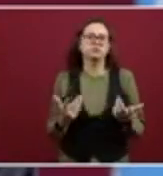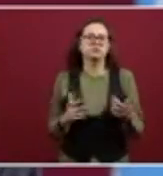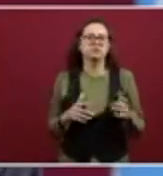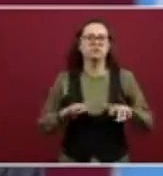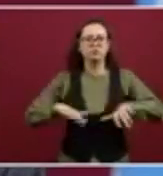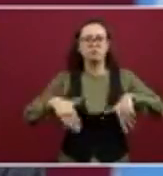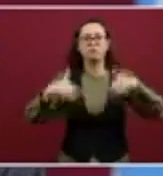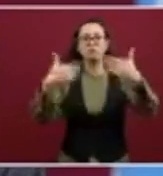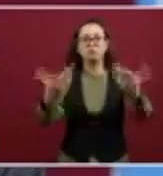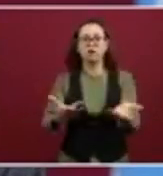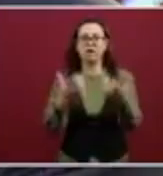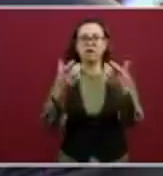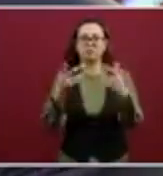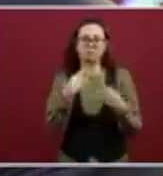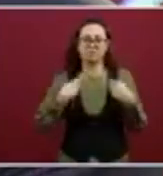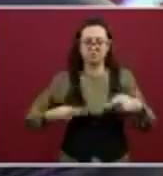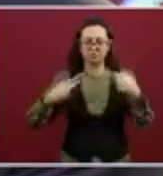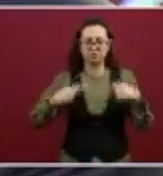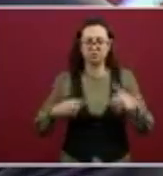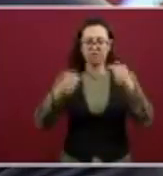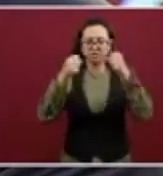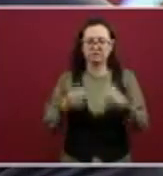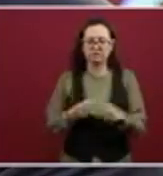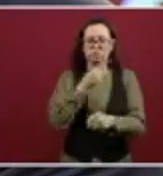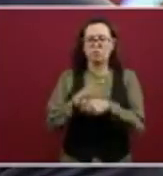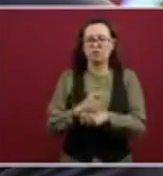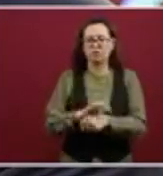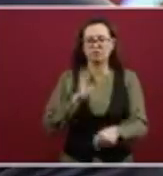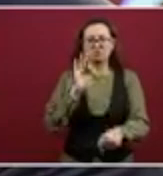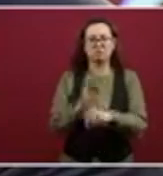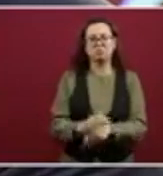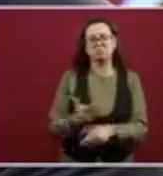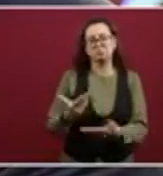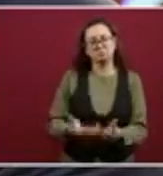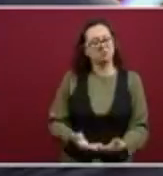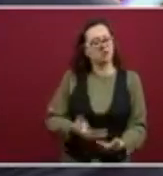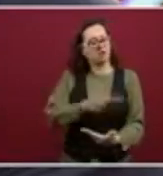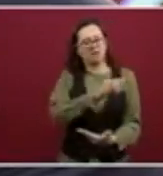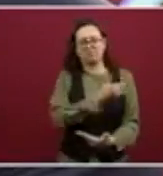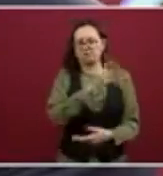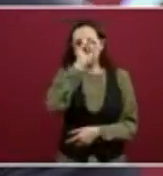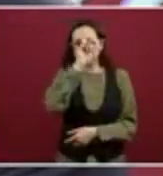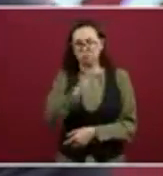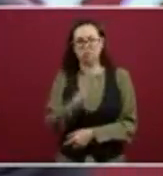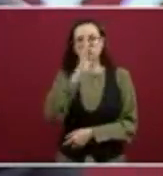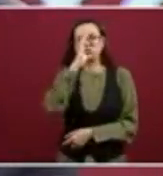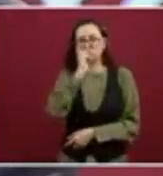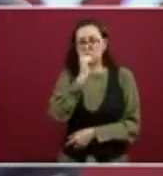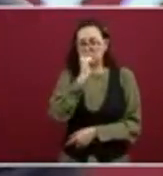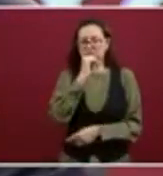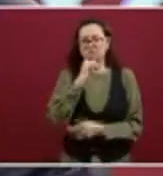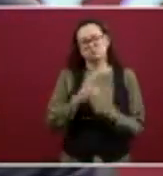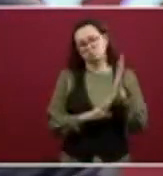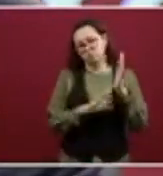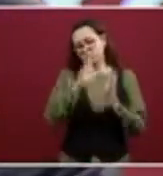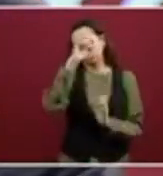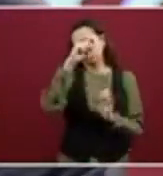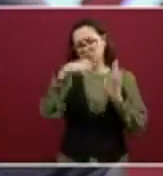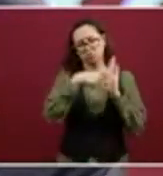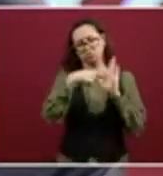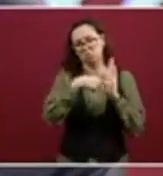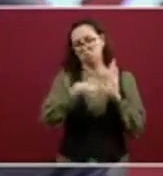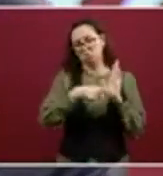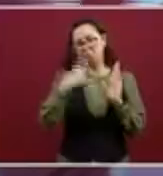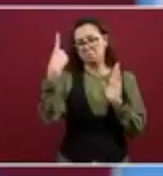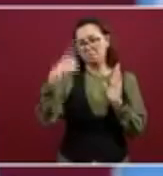pública. No se podía, de acuerdo a la Constitución, que el ejército y la